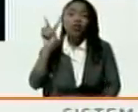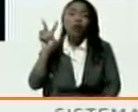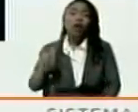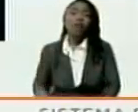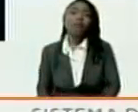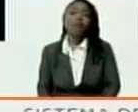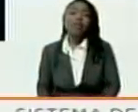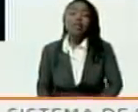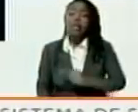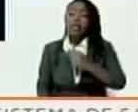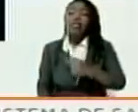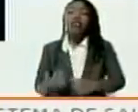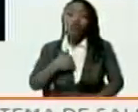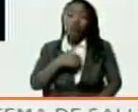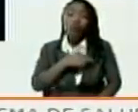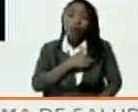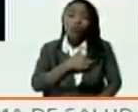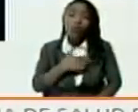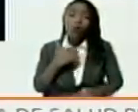Y seamos